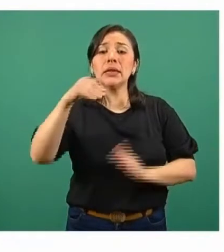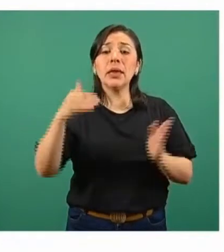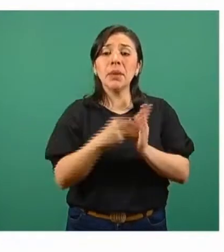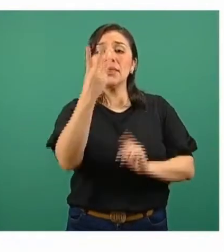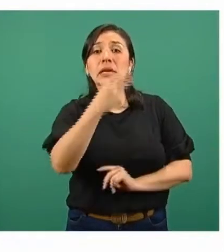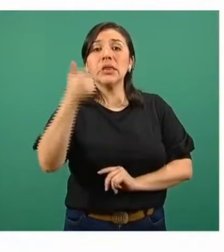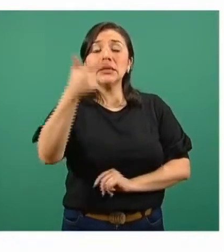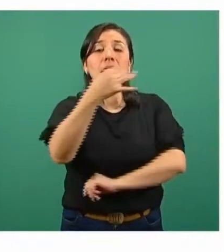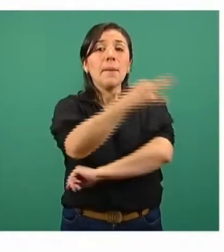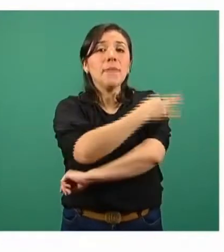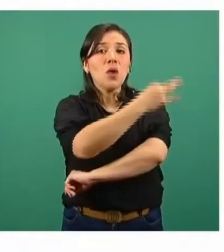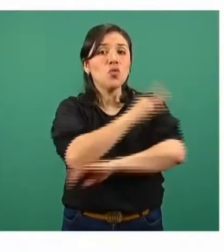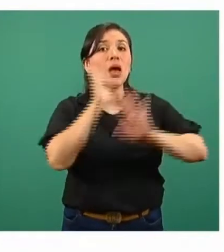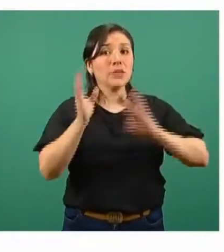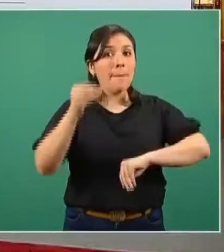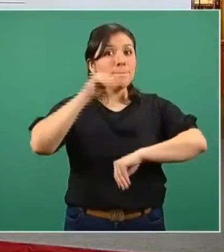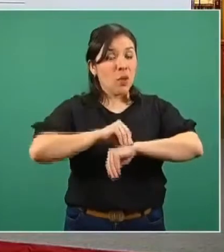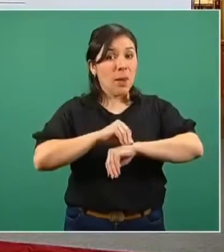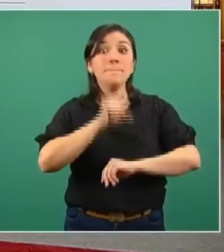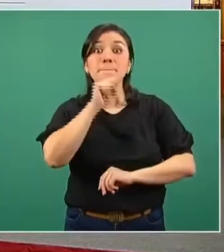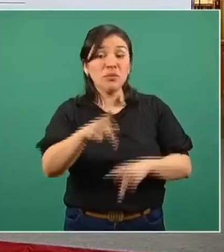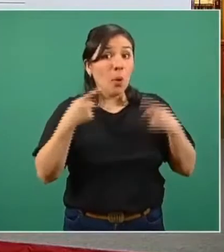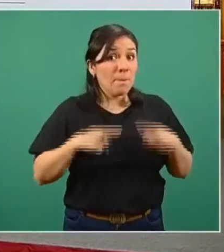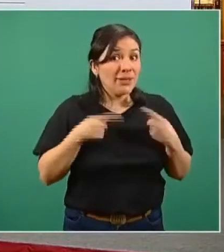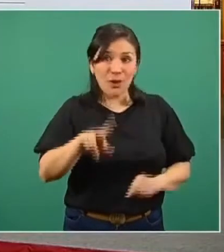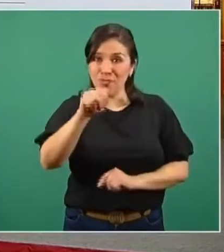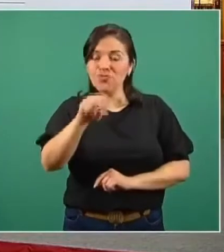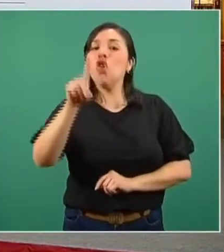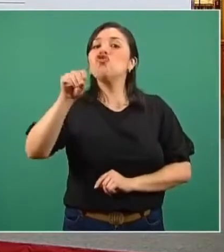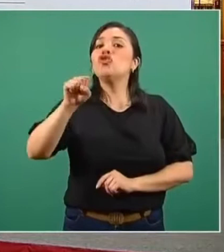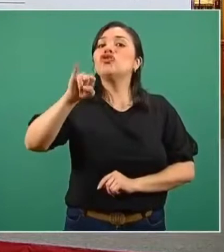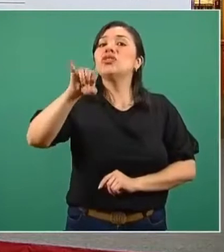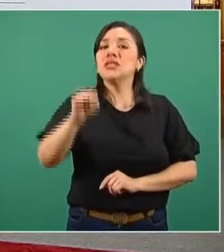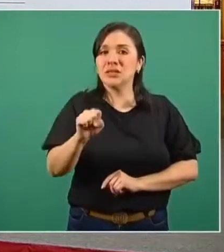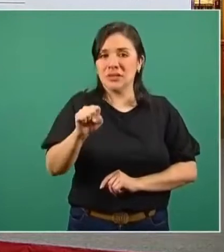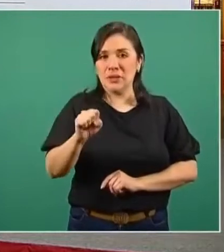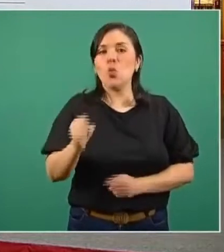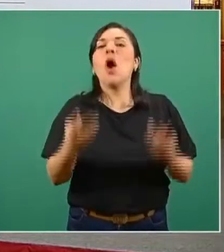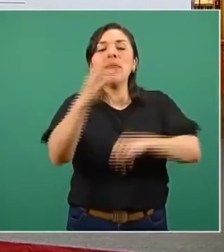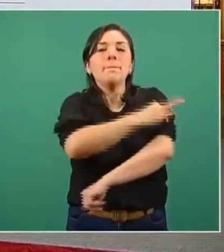670.307 dosis. No es lo mismo que personas, dosis. La siguiente, por favor.